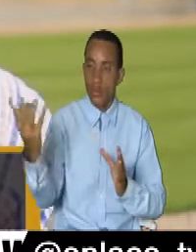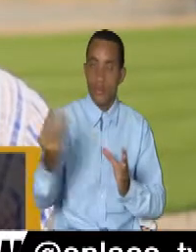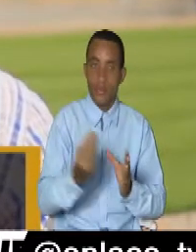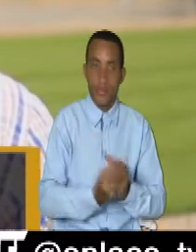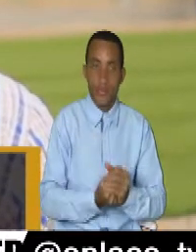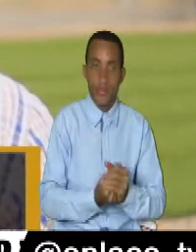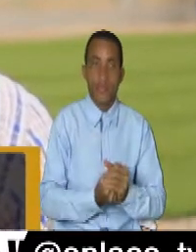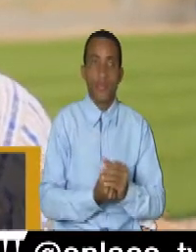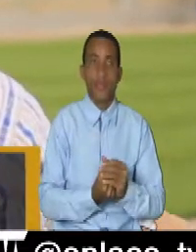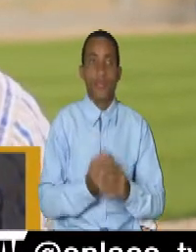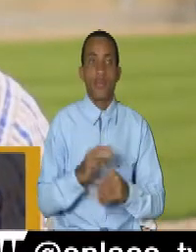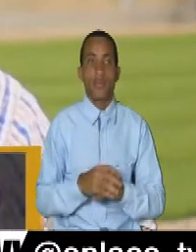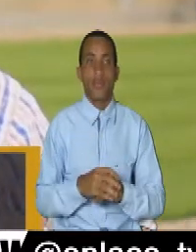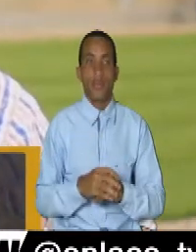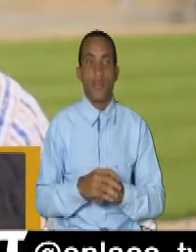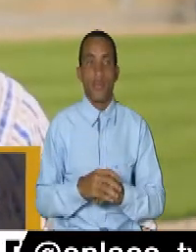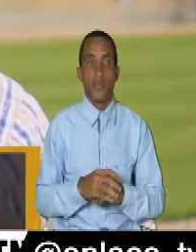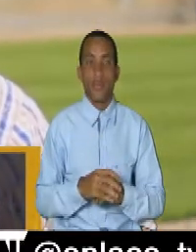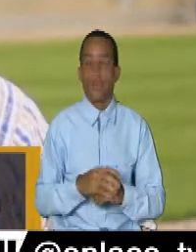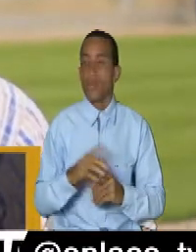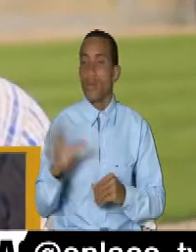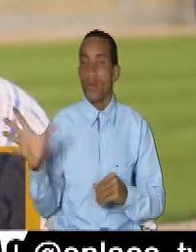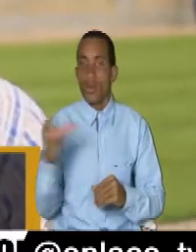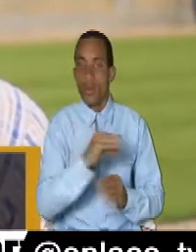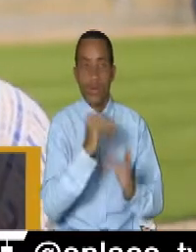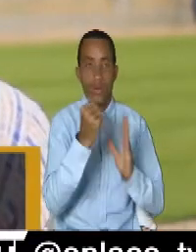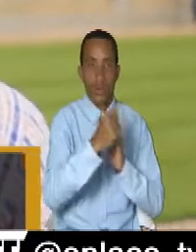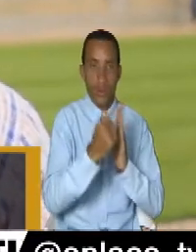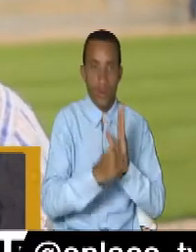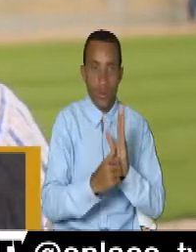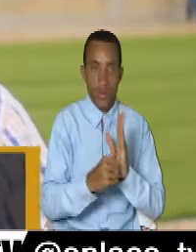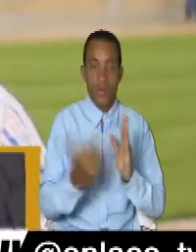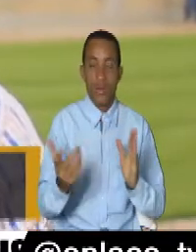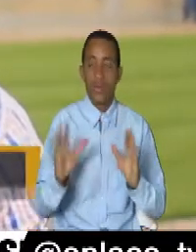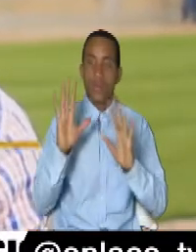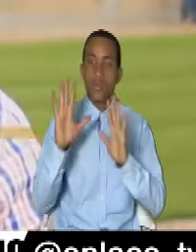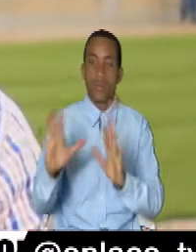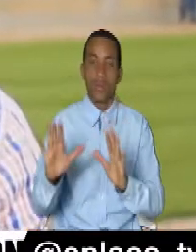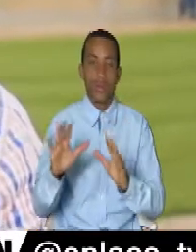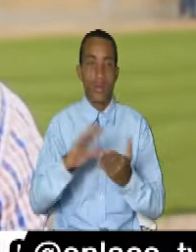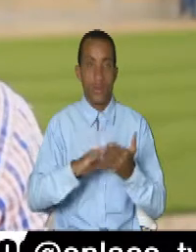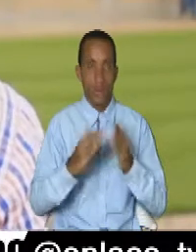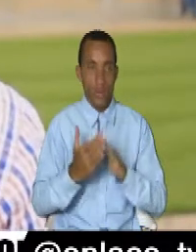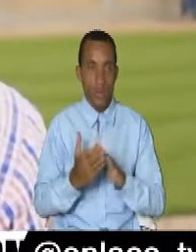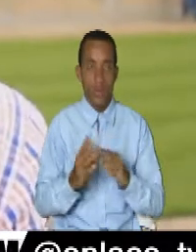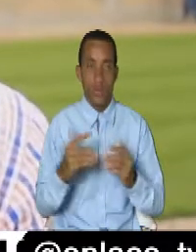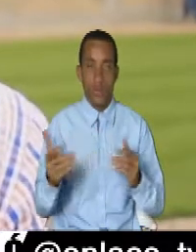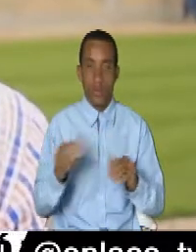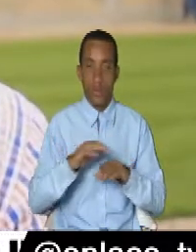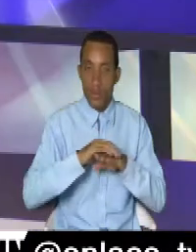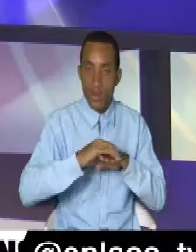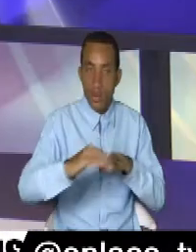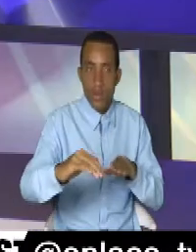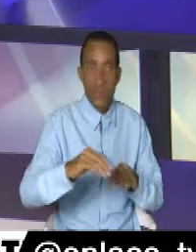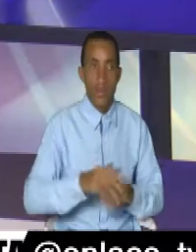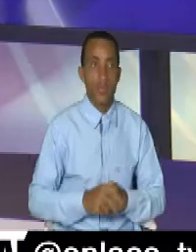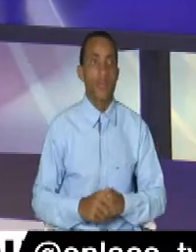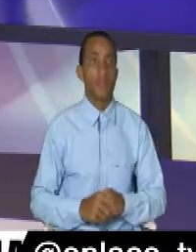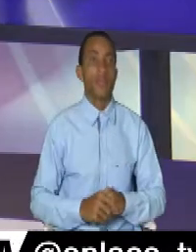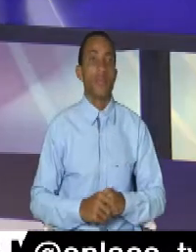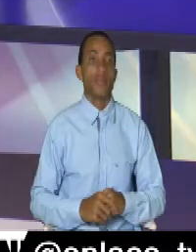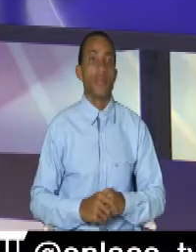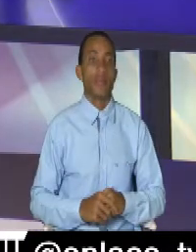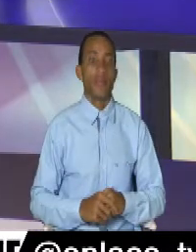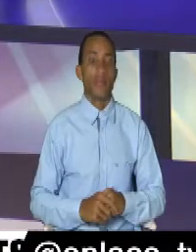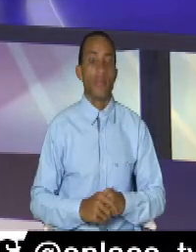directamente los programas que se generan dentro de la comunidad o las asociaciones de autopavimentación. En